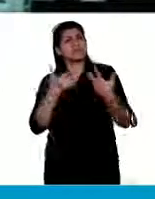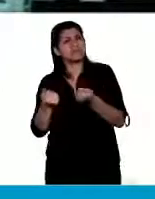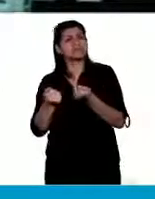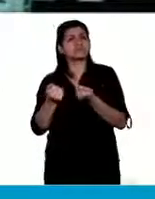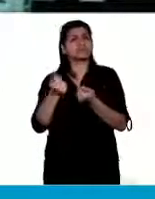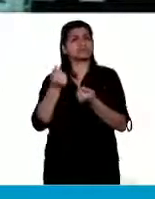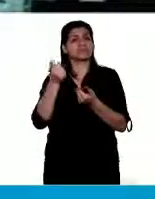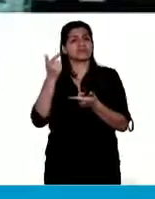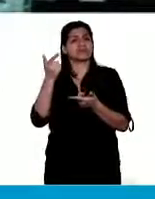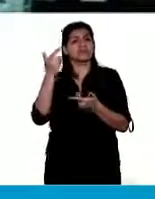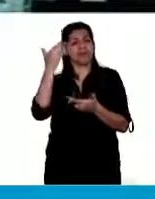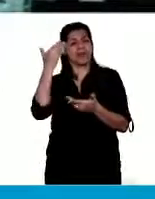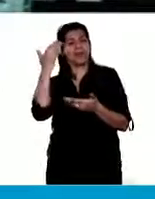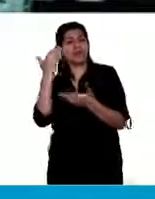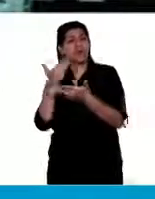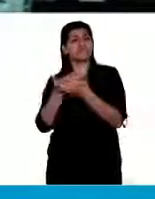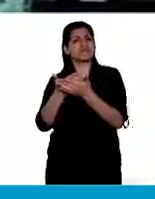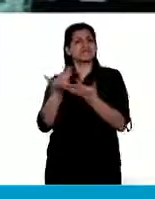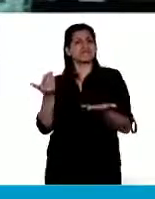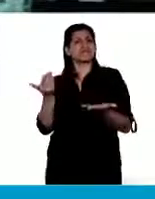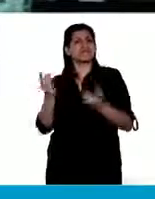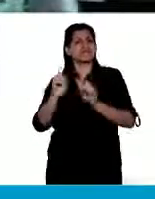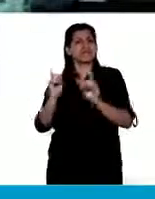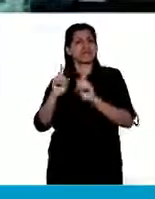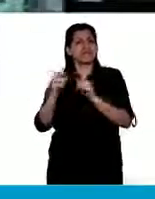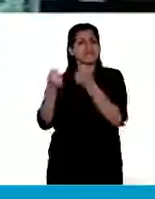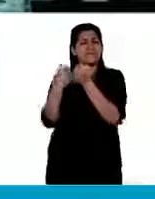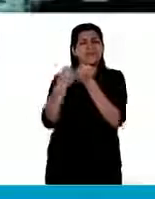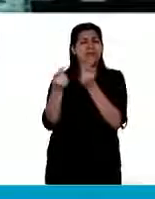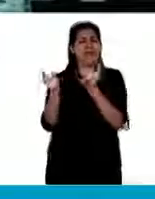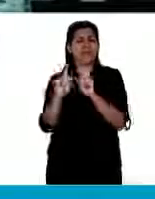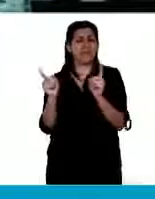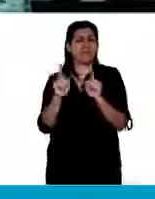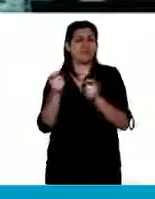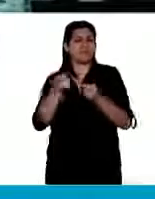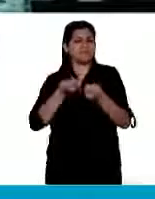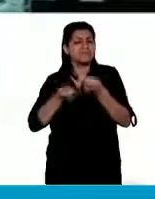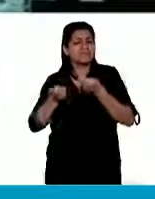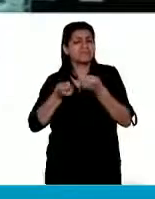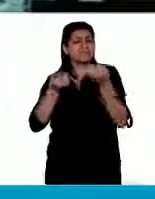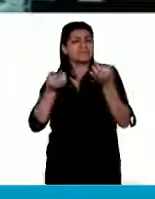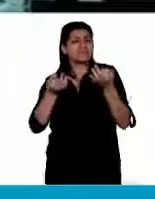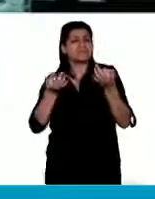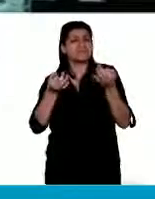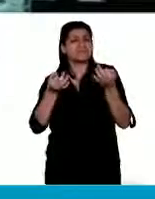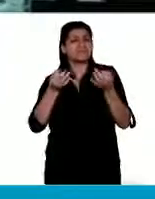confrontemos. Los intendentes son aliados del gobierno de la provincia de Buenos Aires, el gobierno provincial y los 135